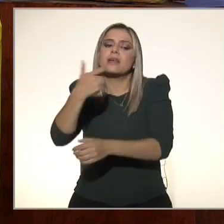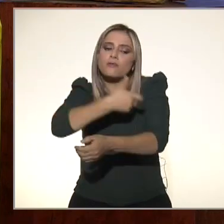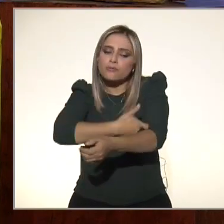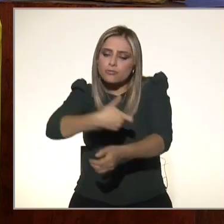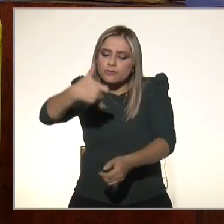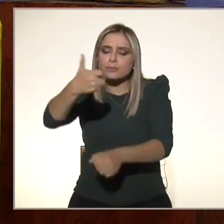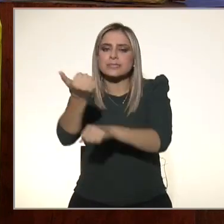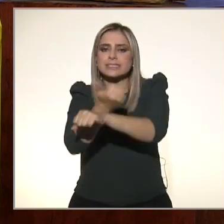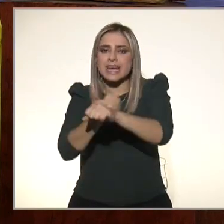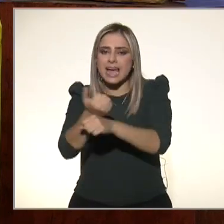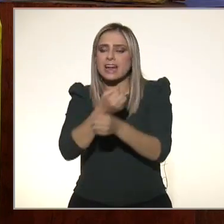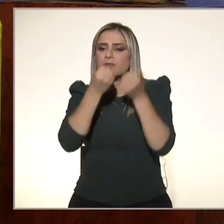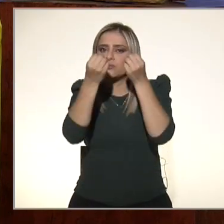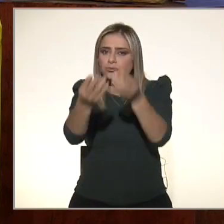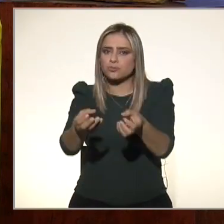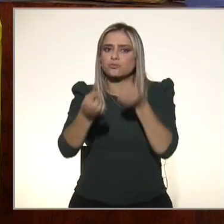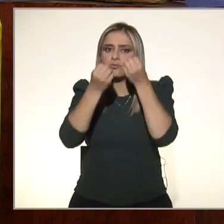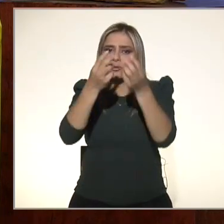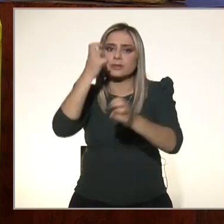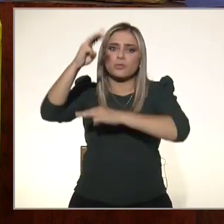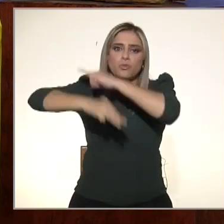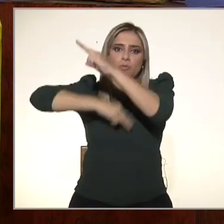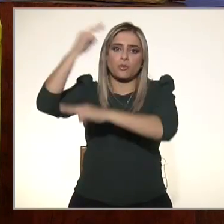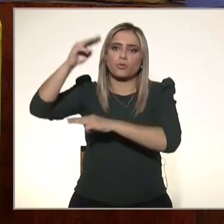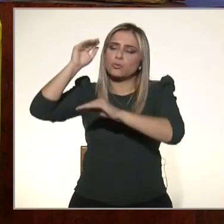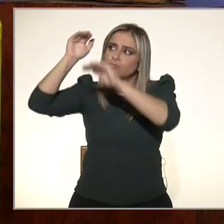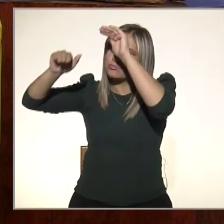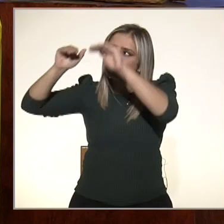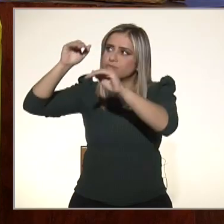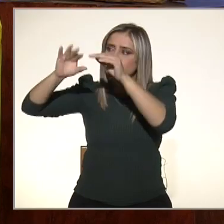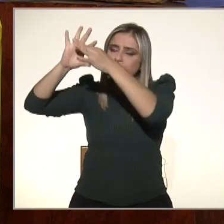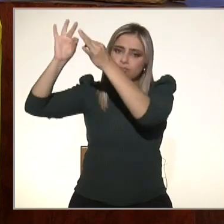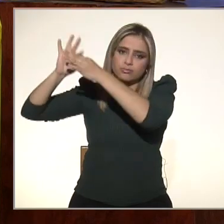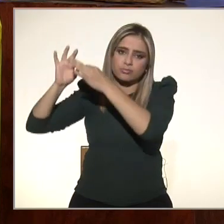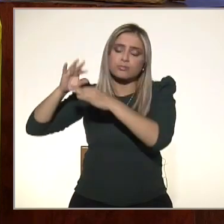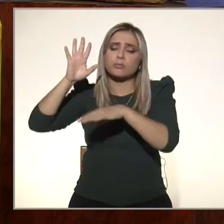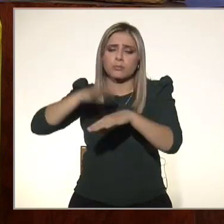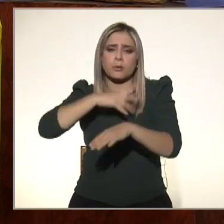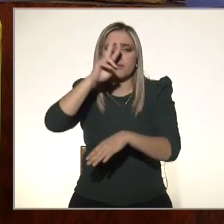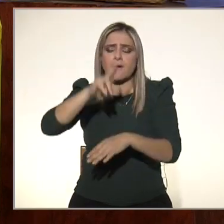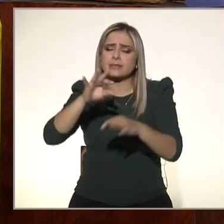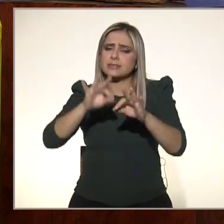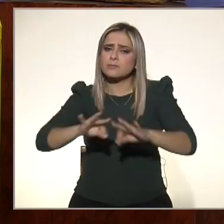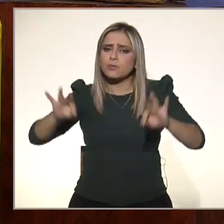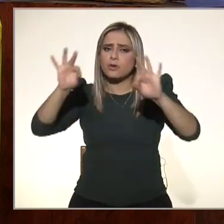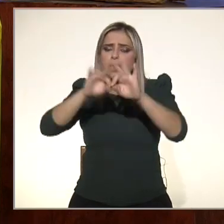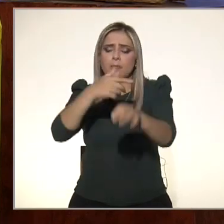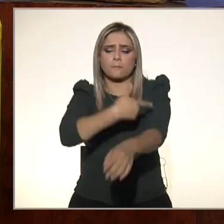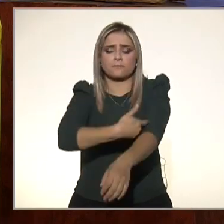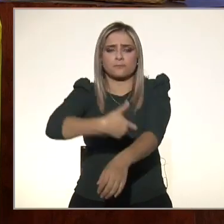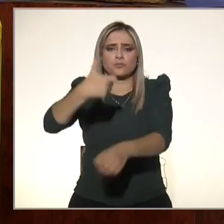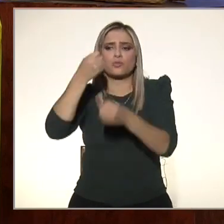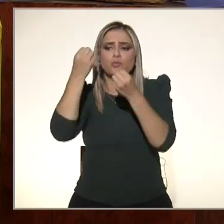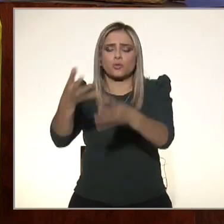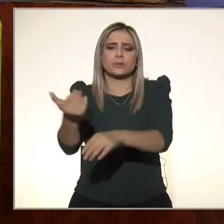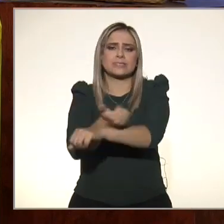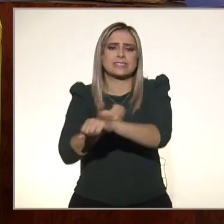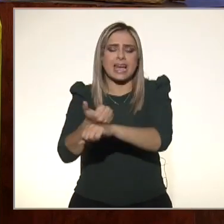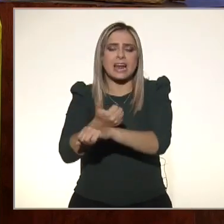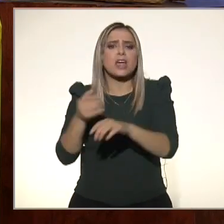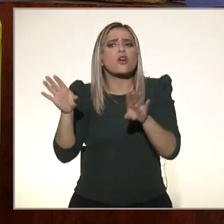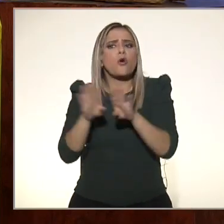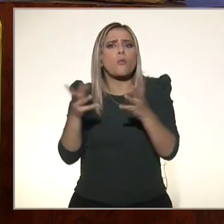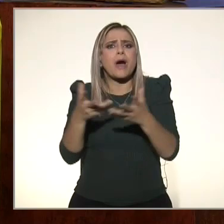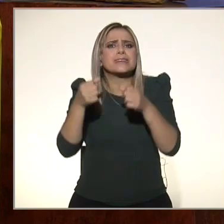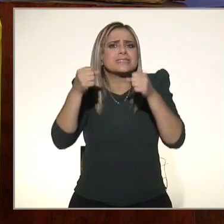platicar de todos los beneficios que tiene para nuestra salud donar sangre y le vamos a informar a usted de cómo puede hacerlo de manera segura. Y para